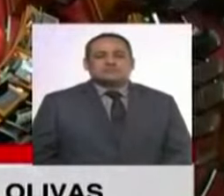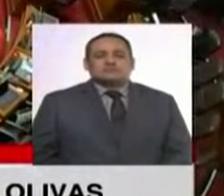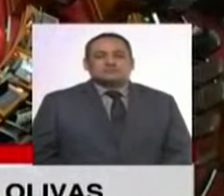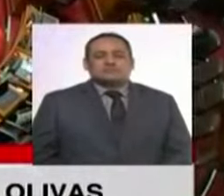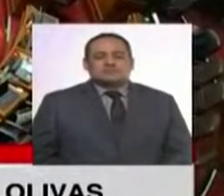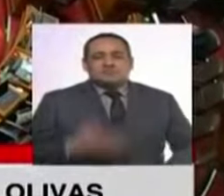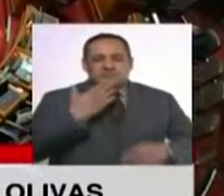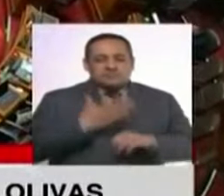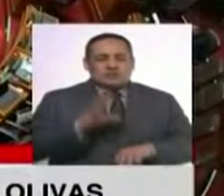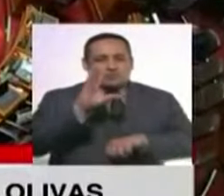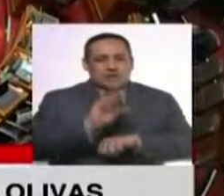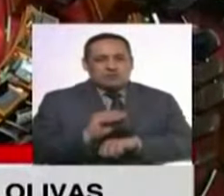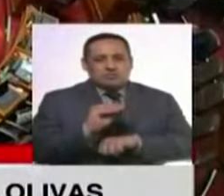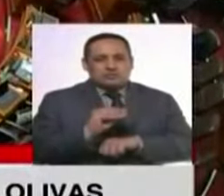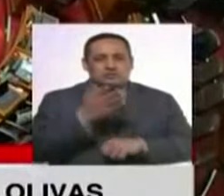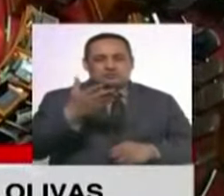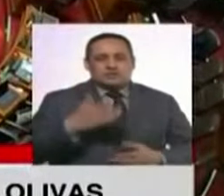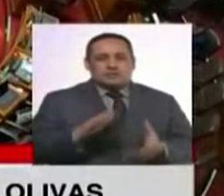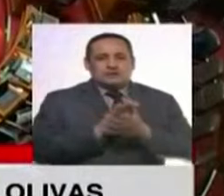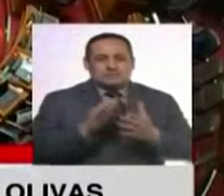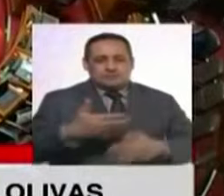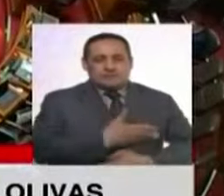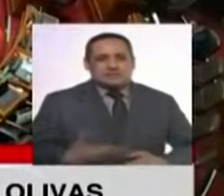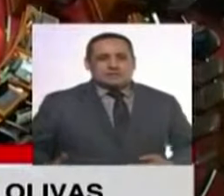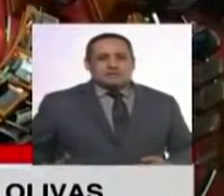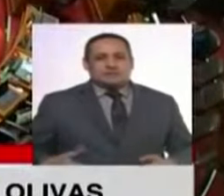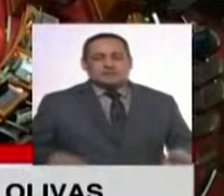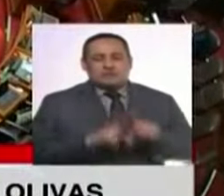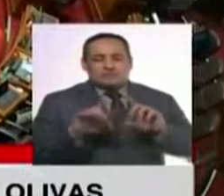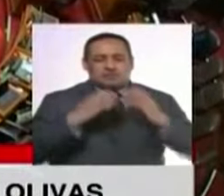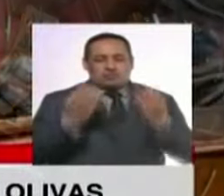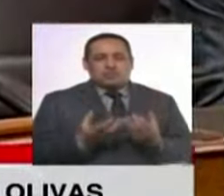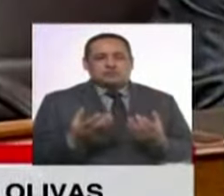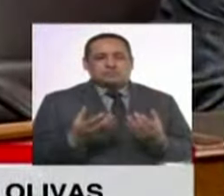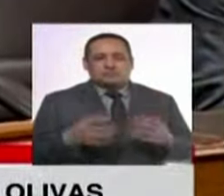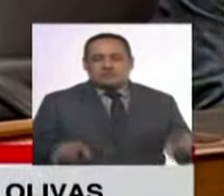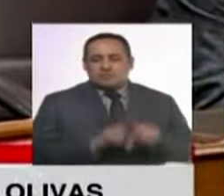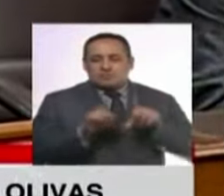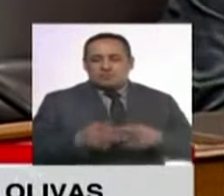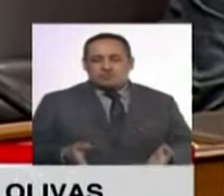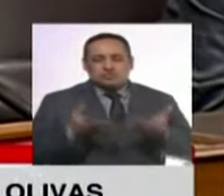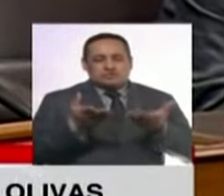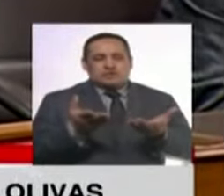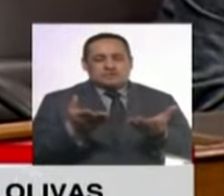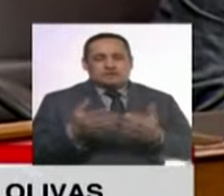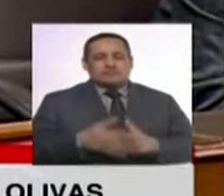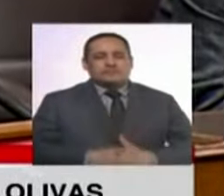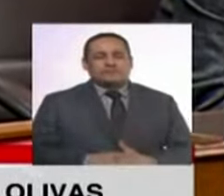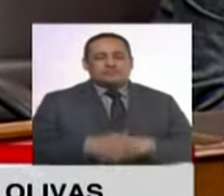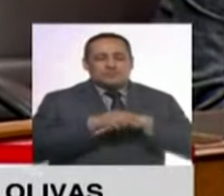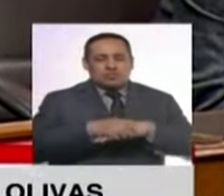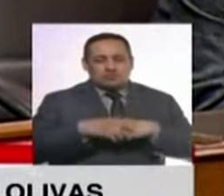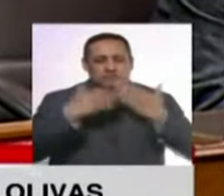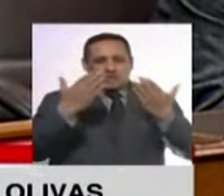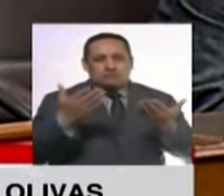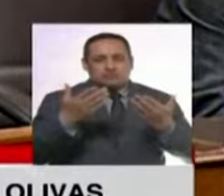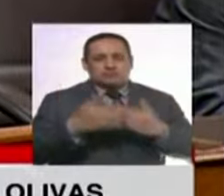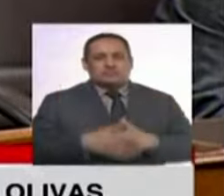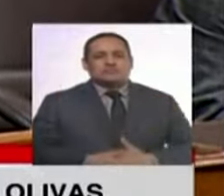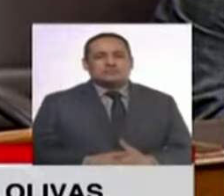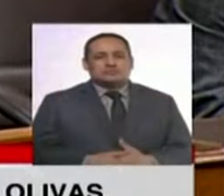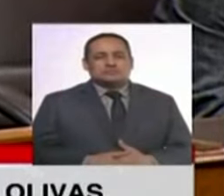muy buenas noches estimada presidenta de congreso por su intermedio un saludo